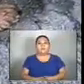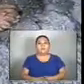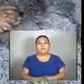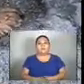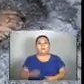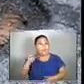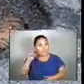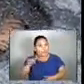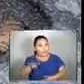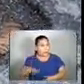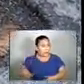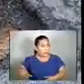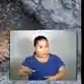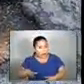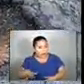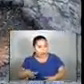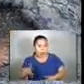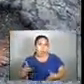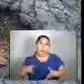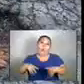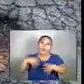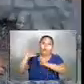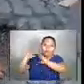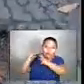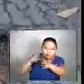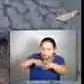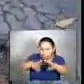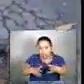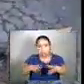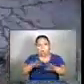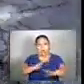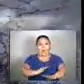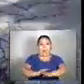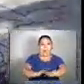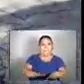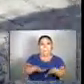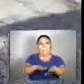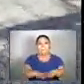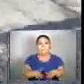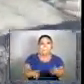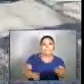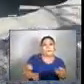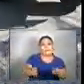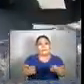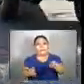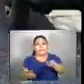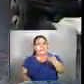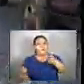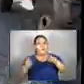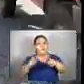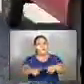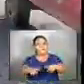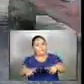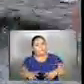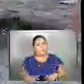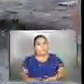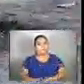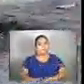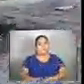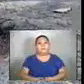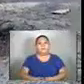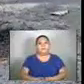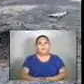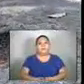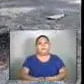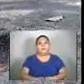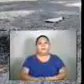En esa zona, cualquier relieve, como estopas de coco, alivian los daños en vehículos y posibles formaciones de baches.